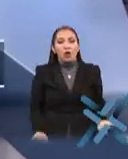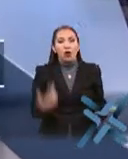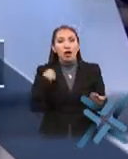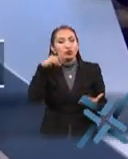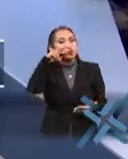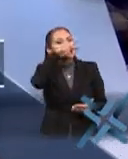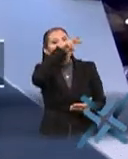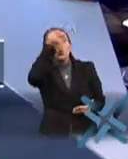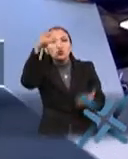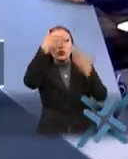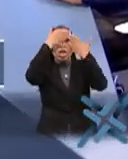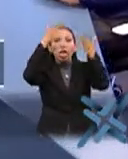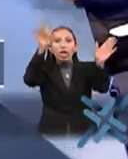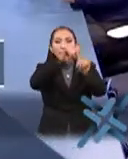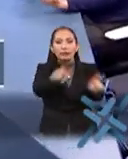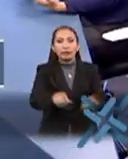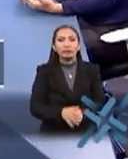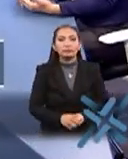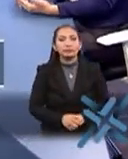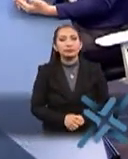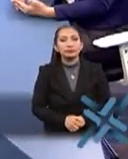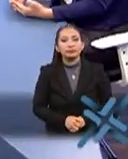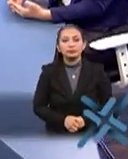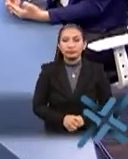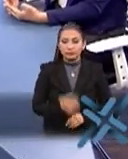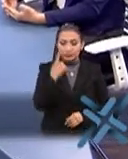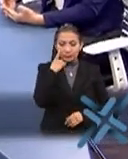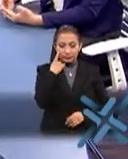visión de las cosas? Bueno, para empezar es una